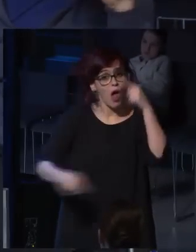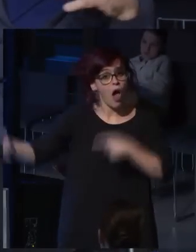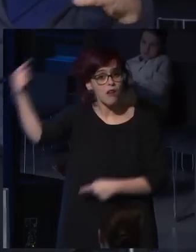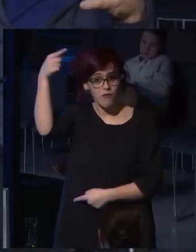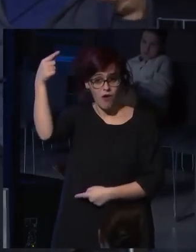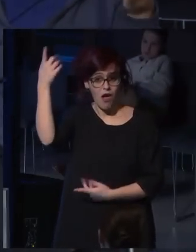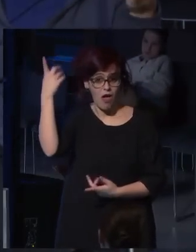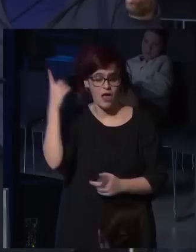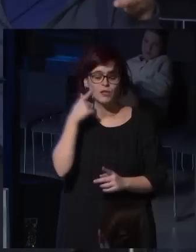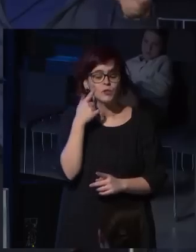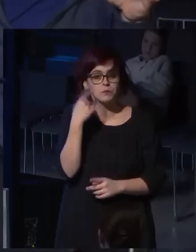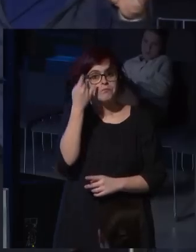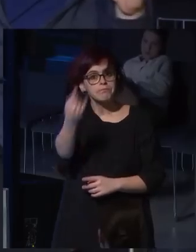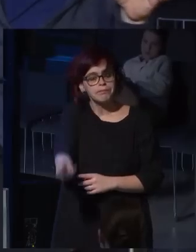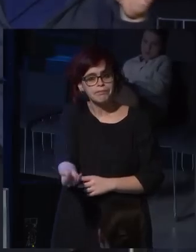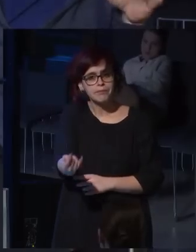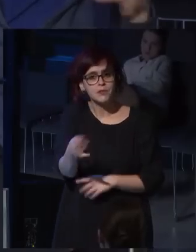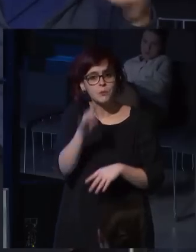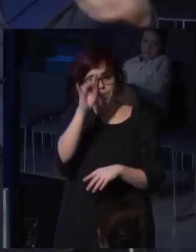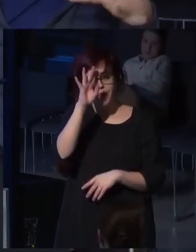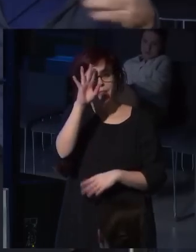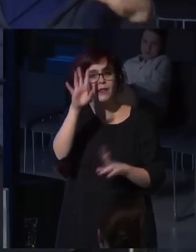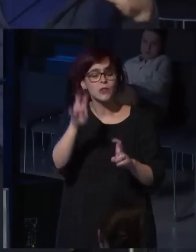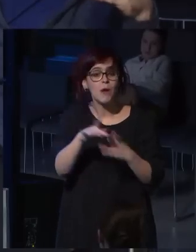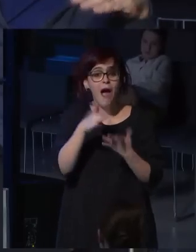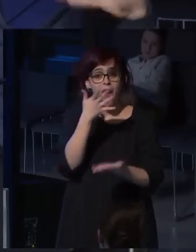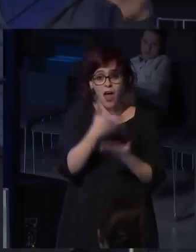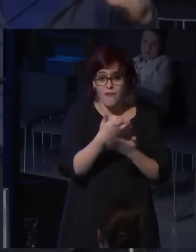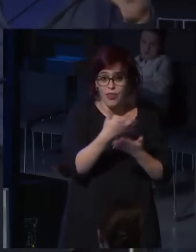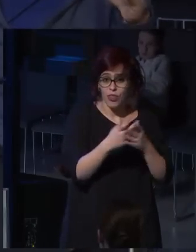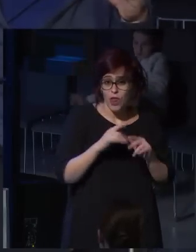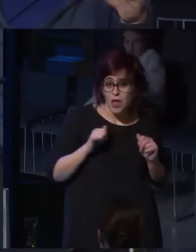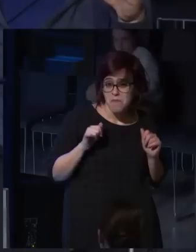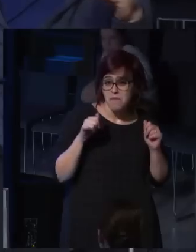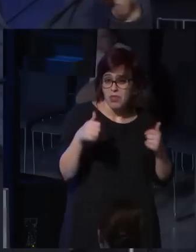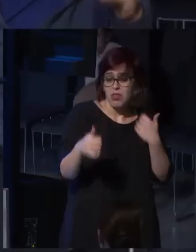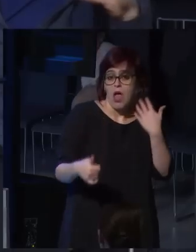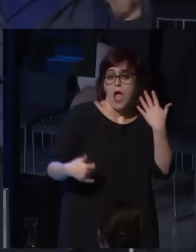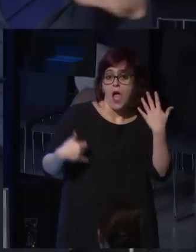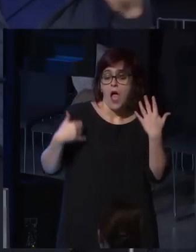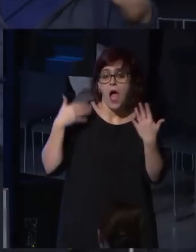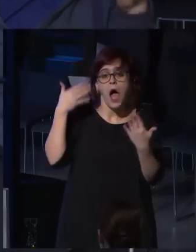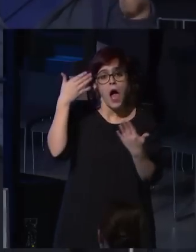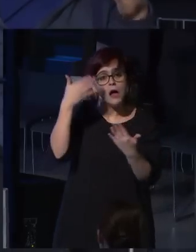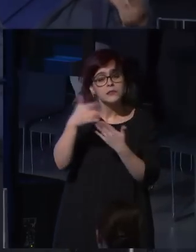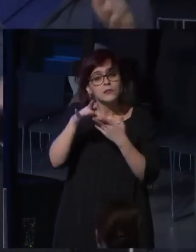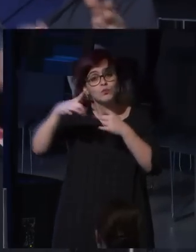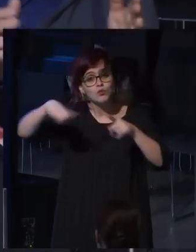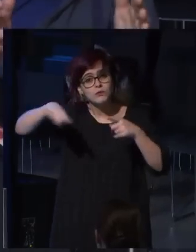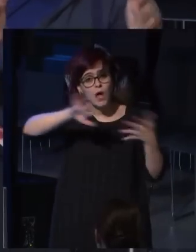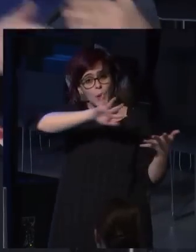es que desde el nacimiento de la grabación hasta que esa grabación fue aplicada a la